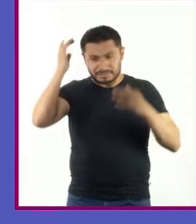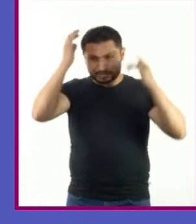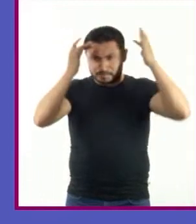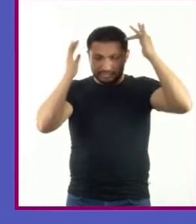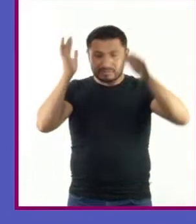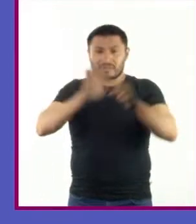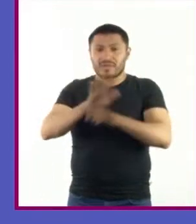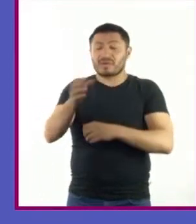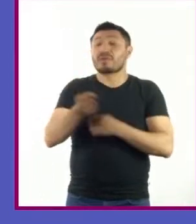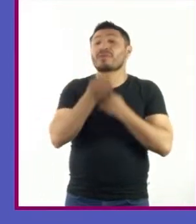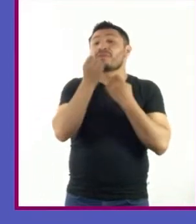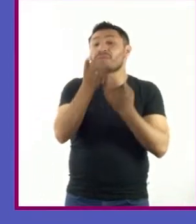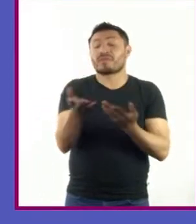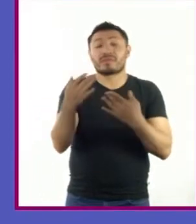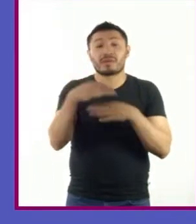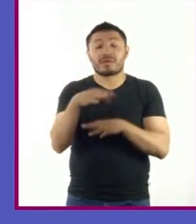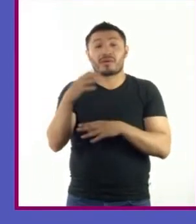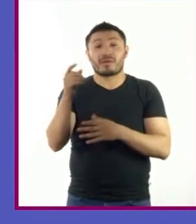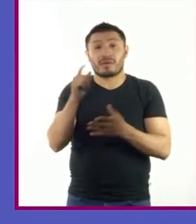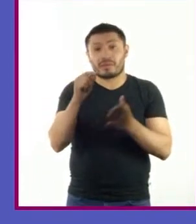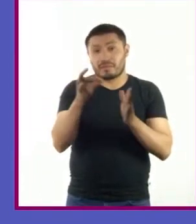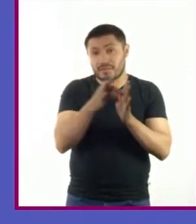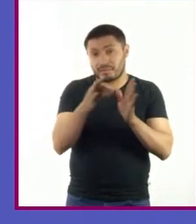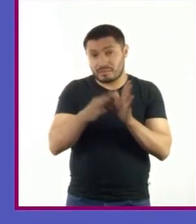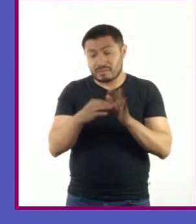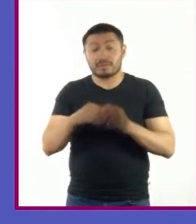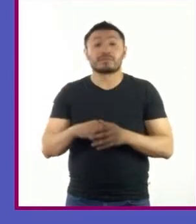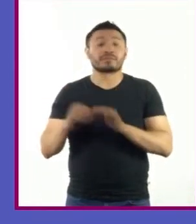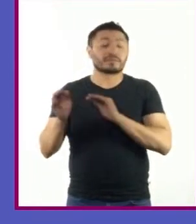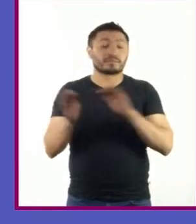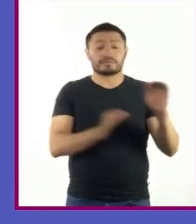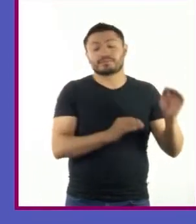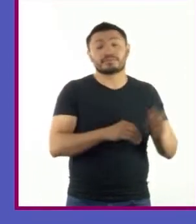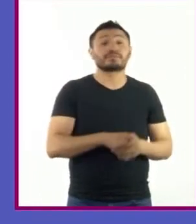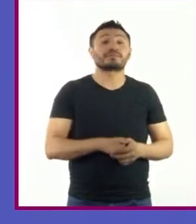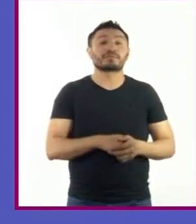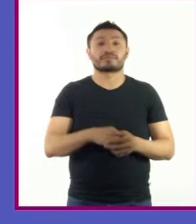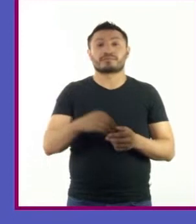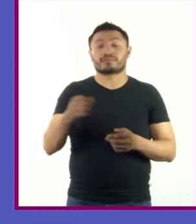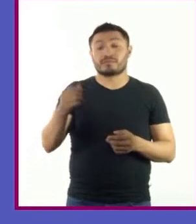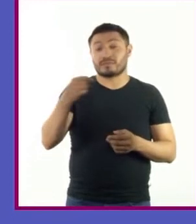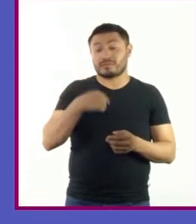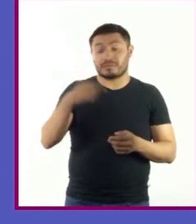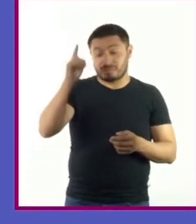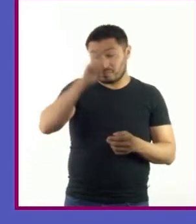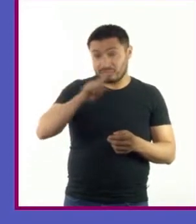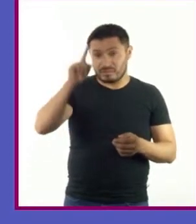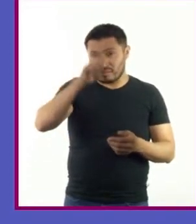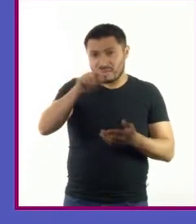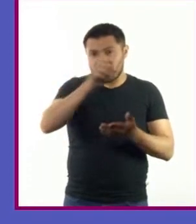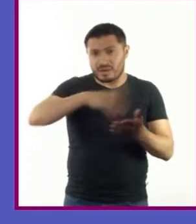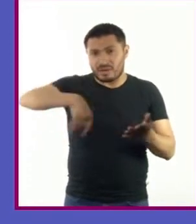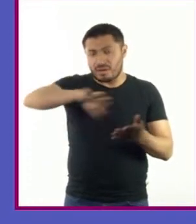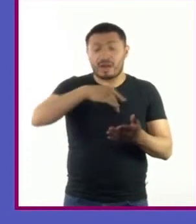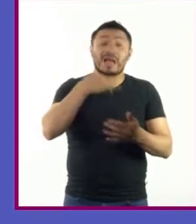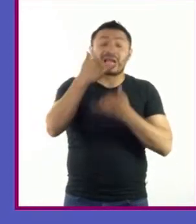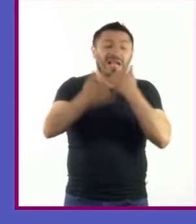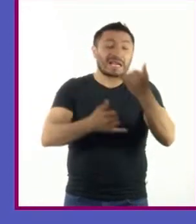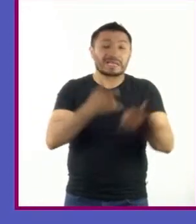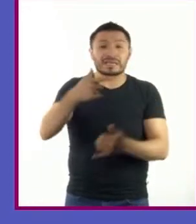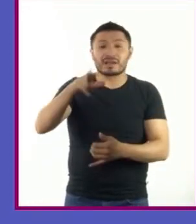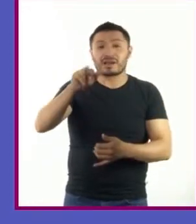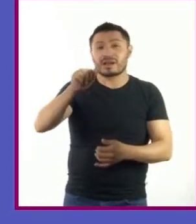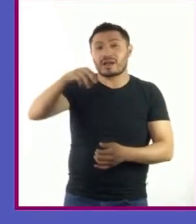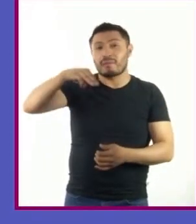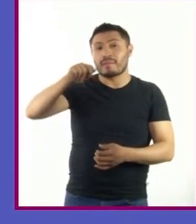expresar con la puntuación. Por otro lado, le sugeriría buscar los errores de gramática y redacción,